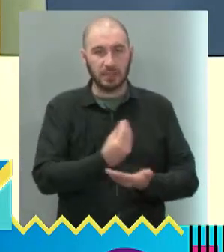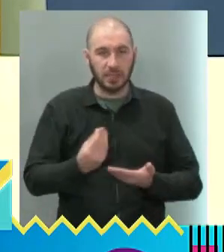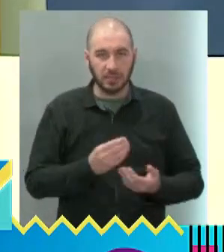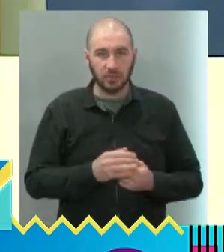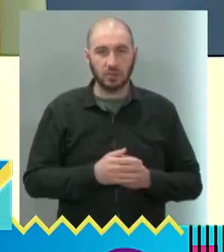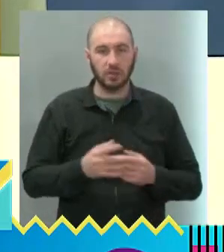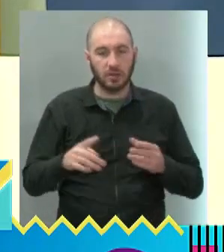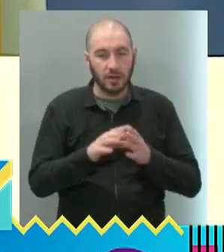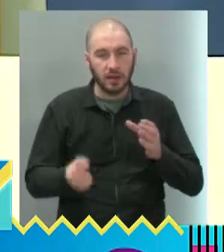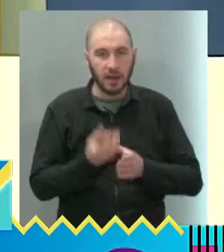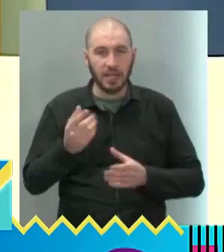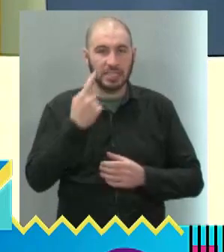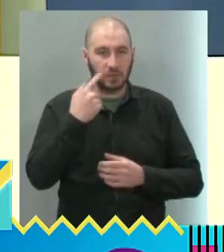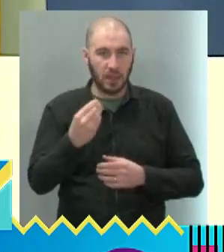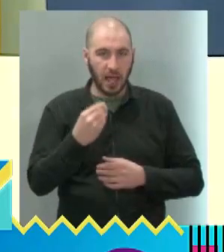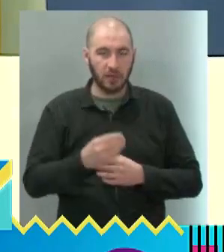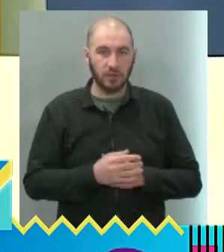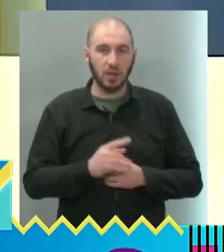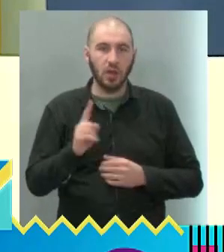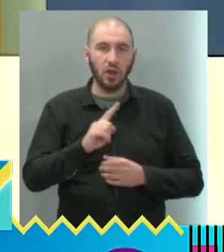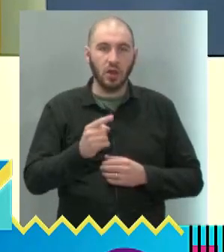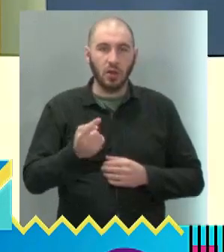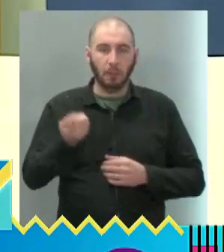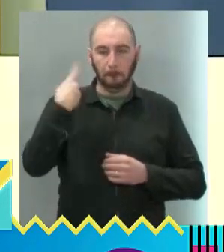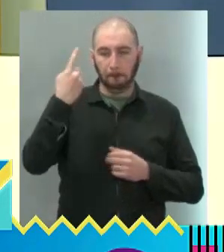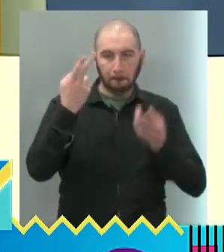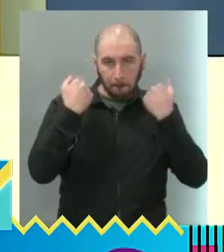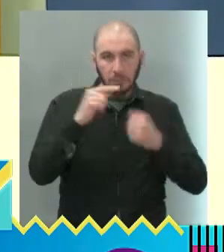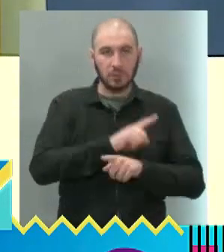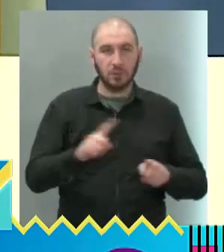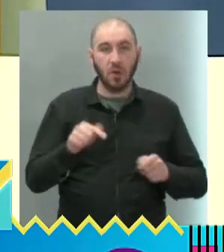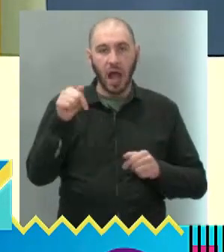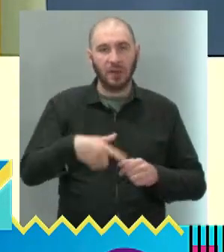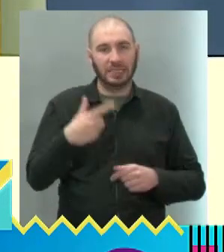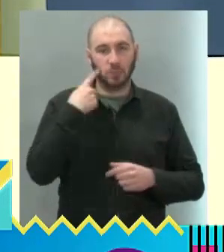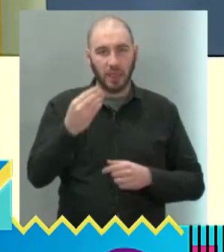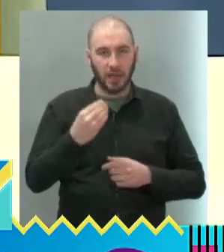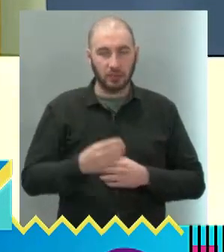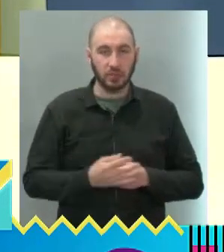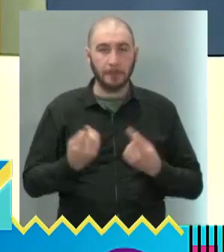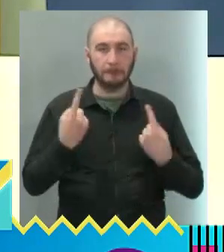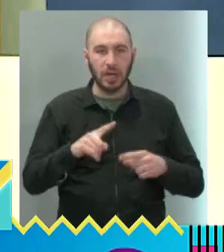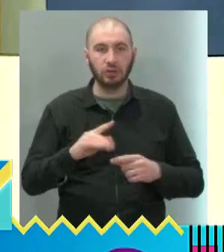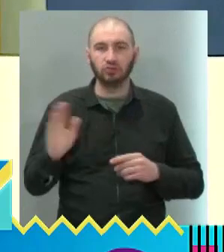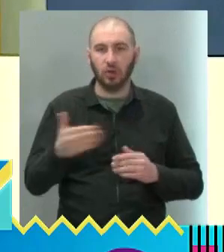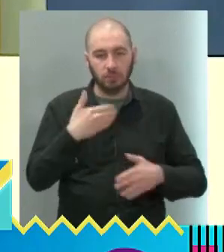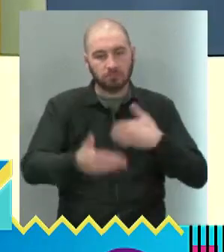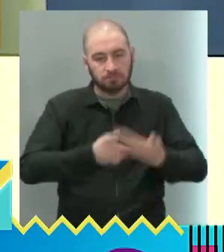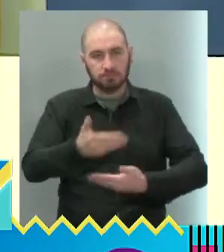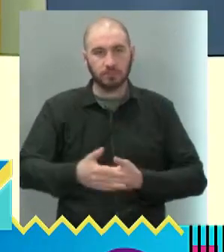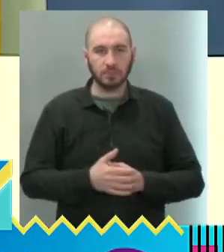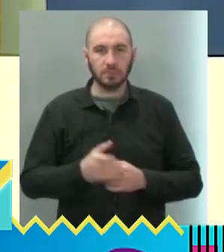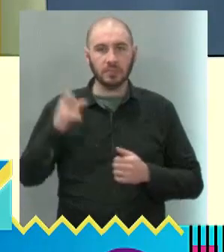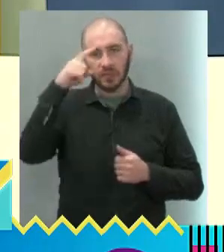de la conformación de un ciudadano. Ya no son súbditos o vasallos, ahora vamos a ser ciudadanos, pero todo es una construcción.